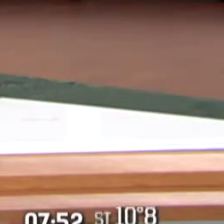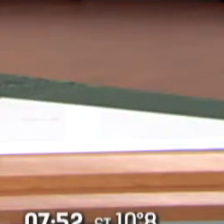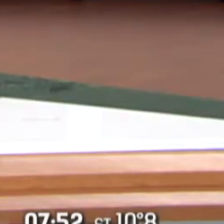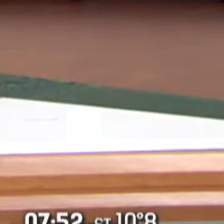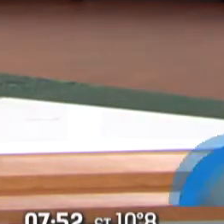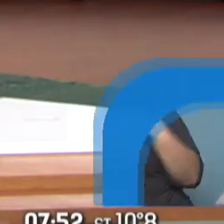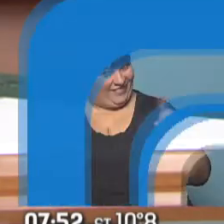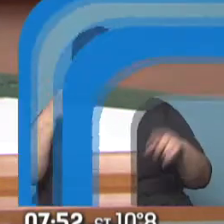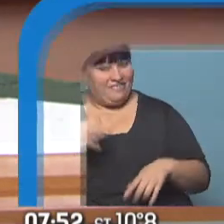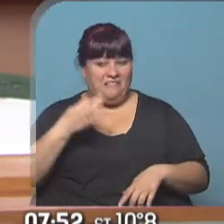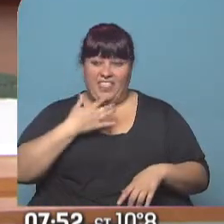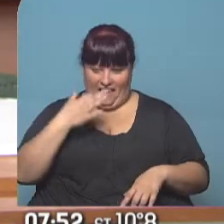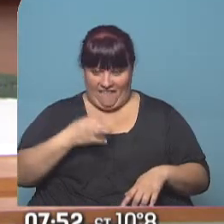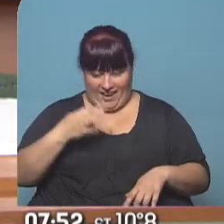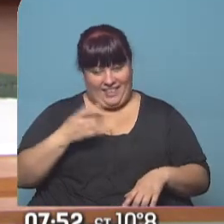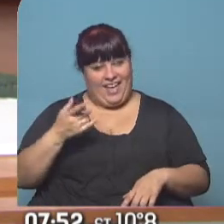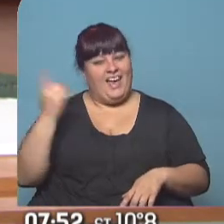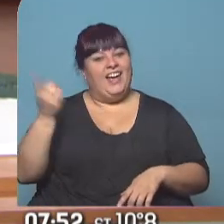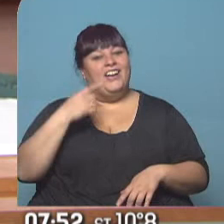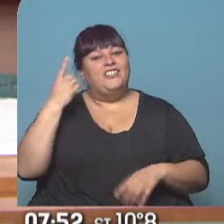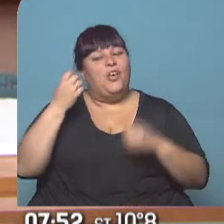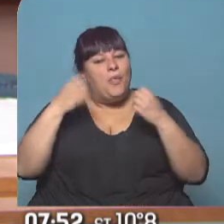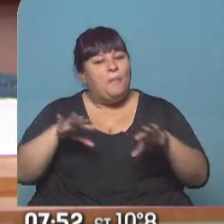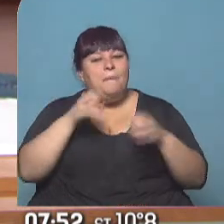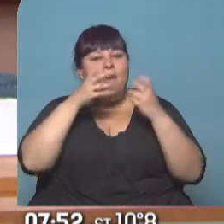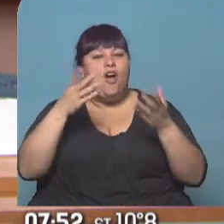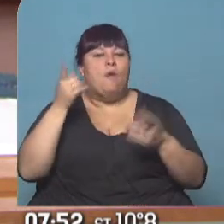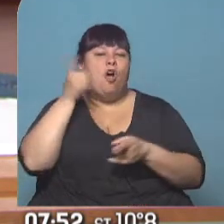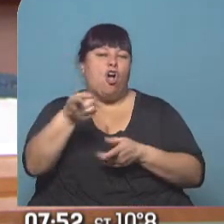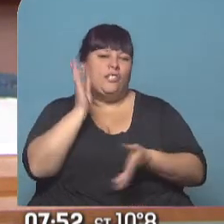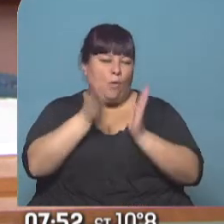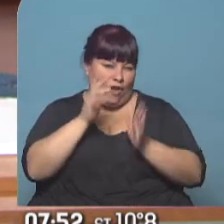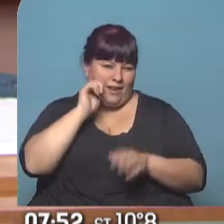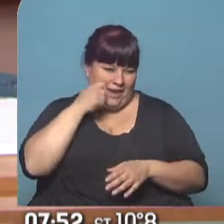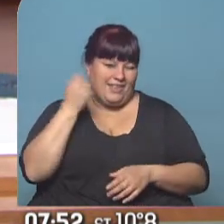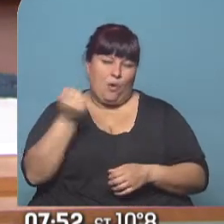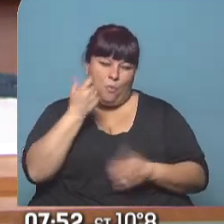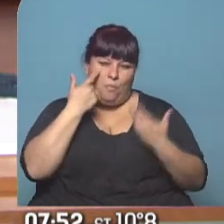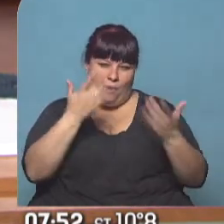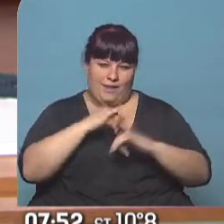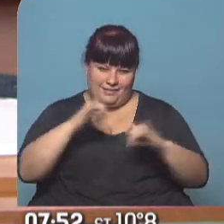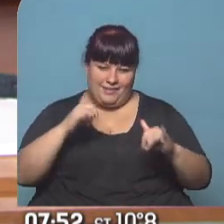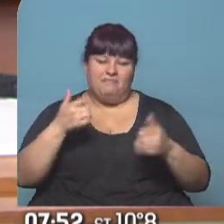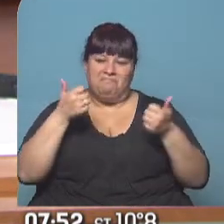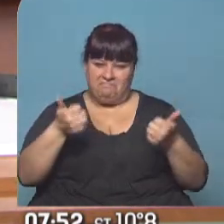Creativo, claro, bien sí. Real. Y toda iniciativa a favor de la no violencia es dignísima de destacar.